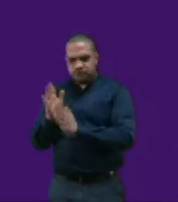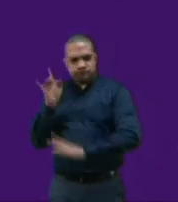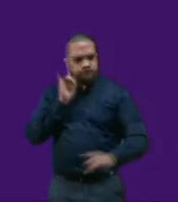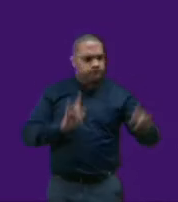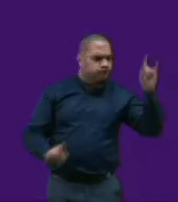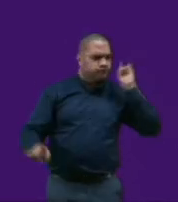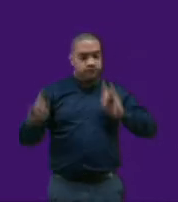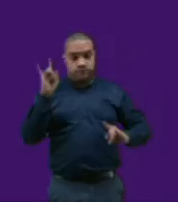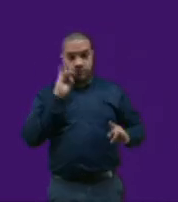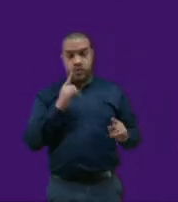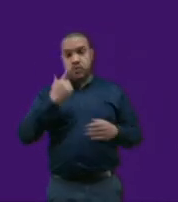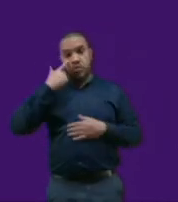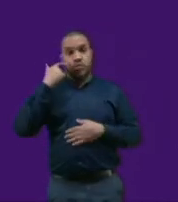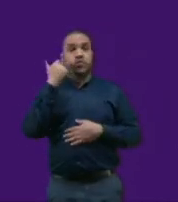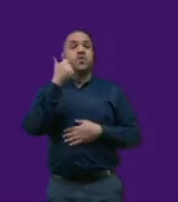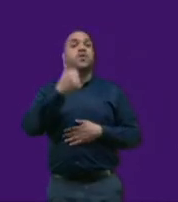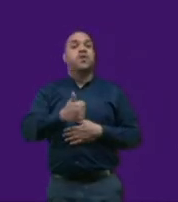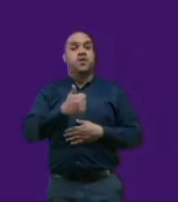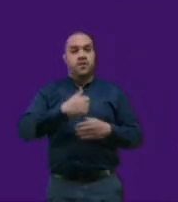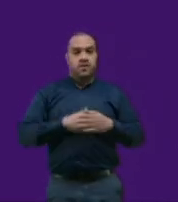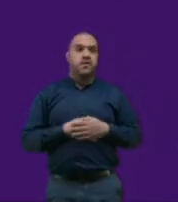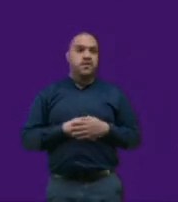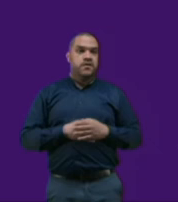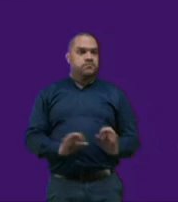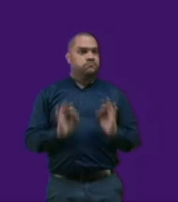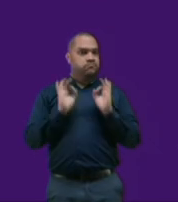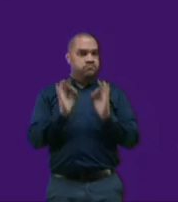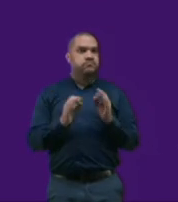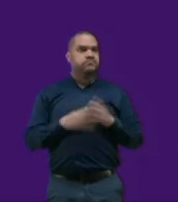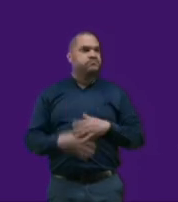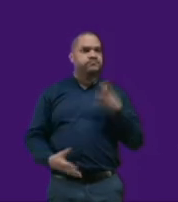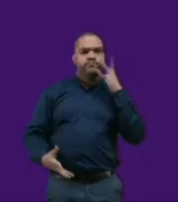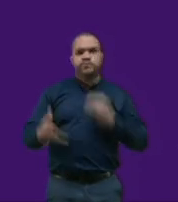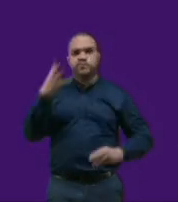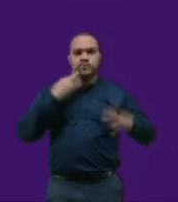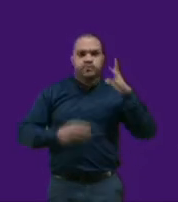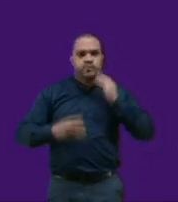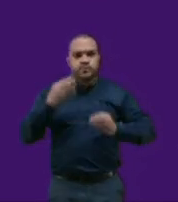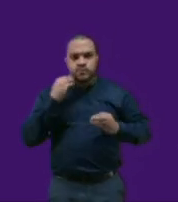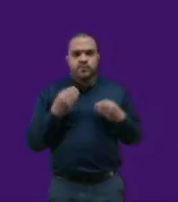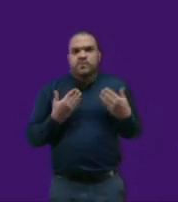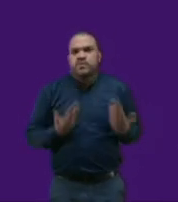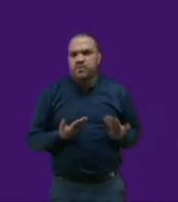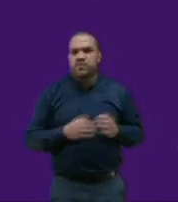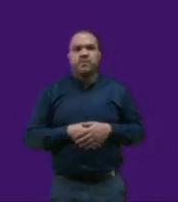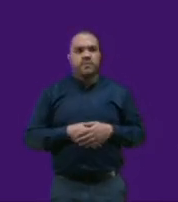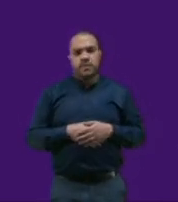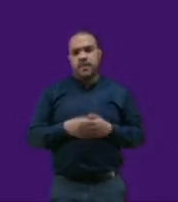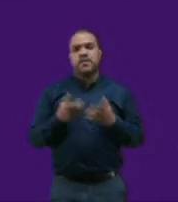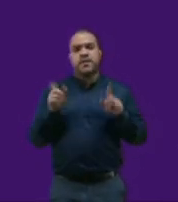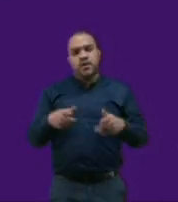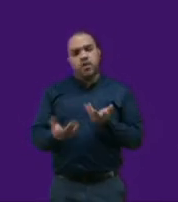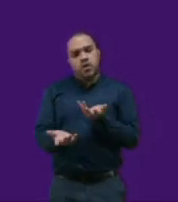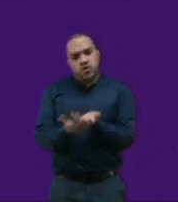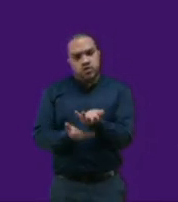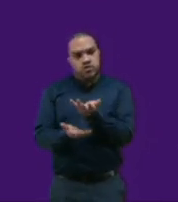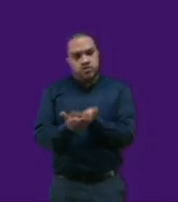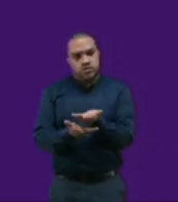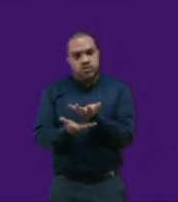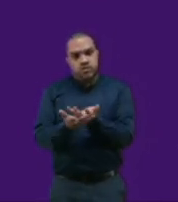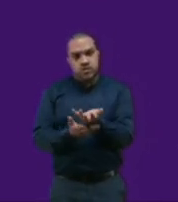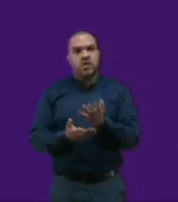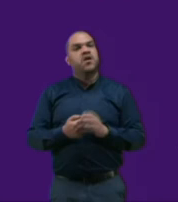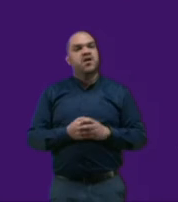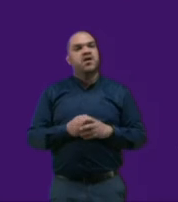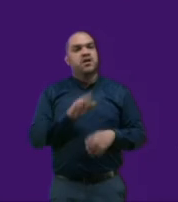entretenido escuchar tanto las experiencias de emprendedores como los consejos de estos